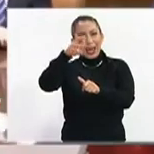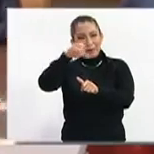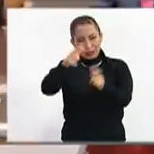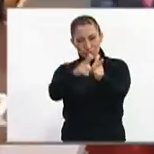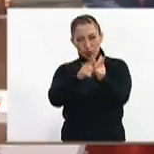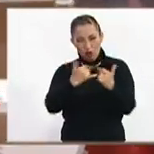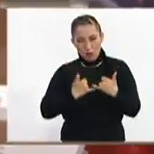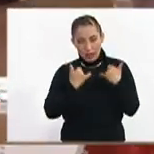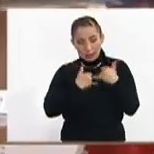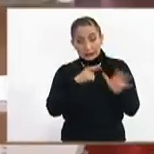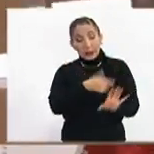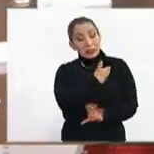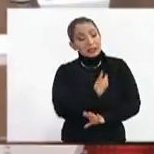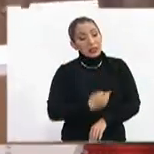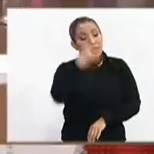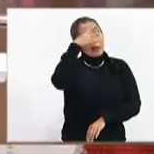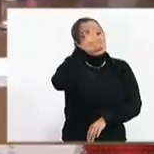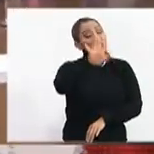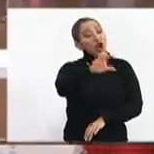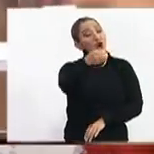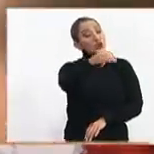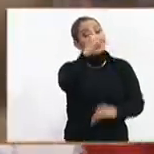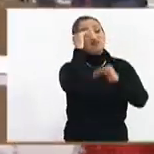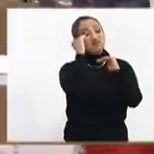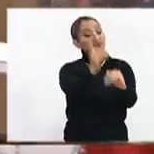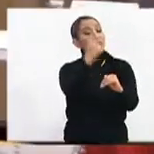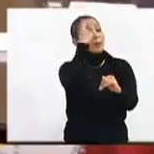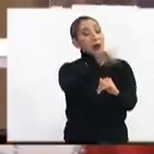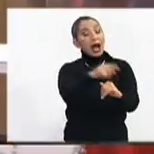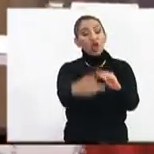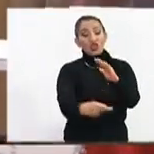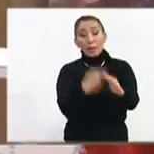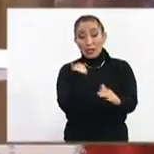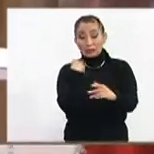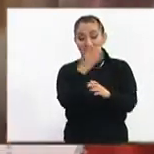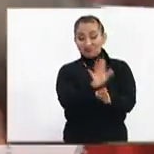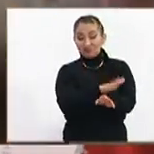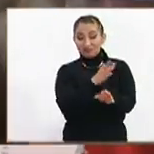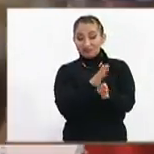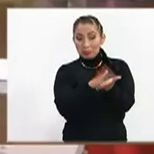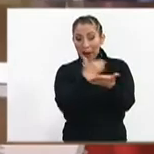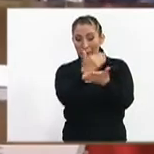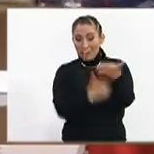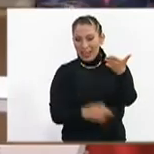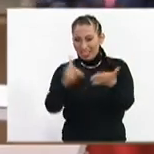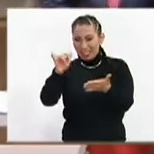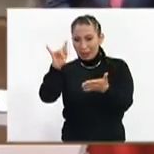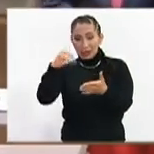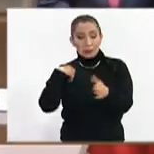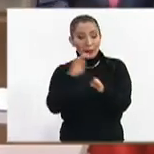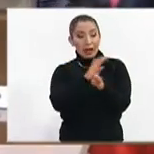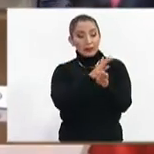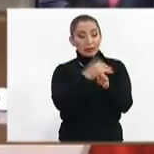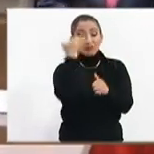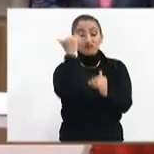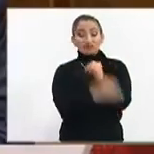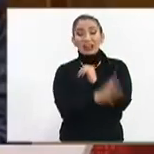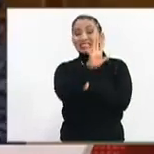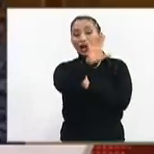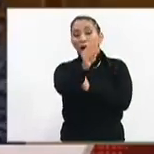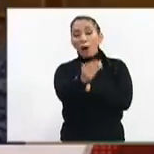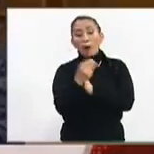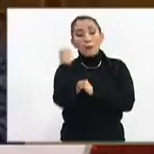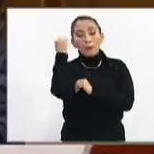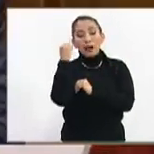Cabe recordar que el presidente Trump fijó el 5 de octubre como el plazo para la renovación de aquellos Dreamers cuyos beneficios van a expirar el 5 de